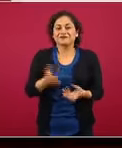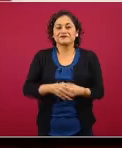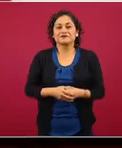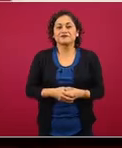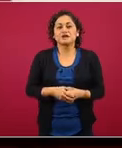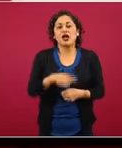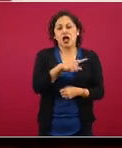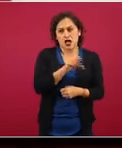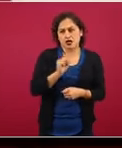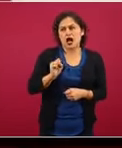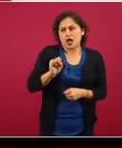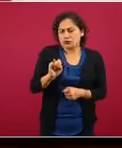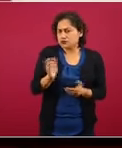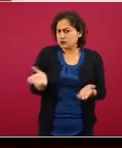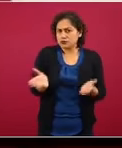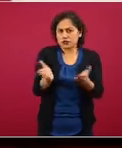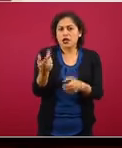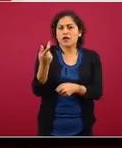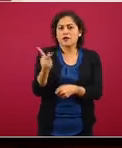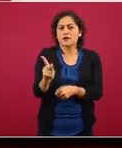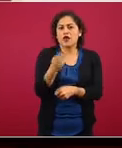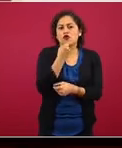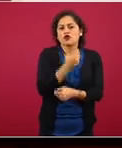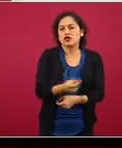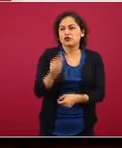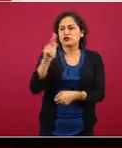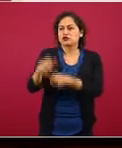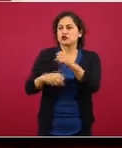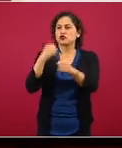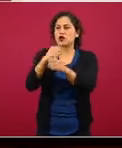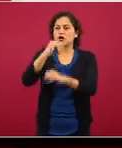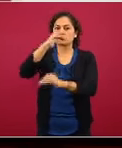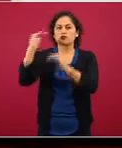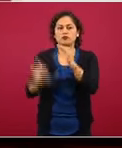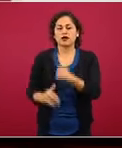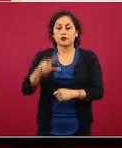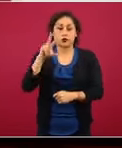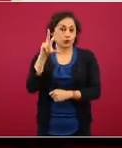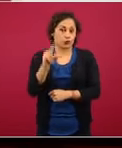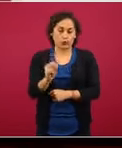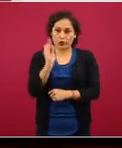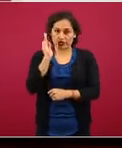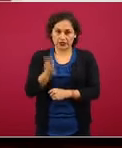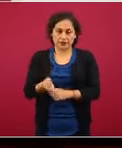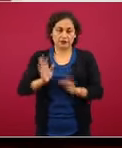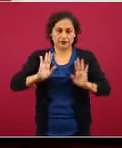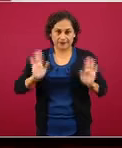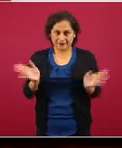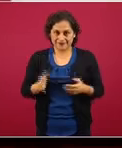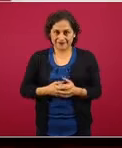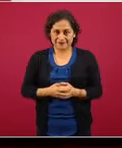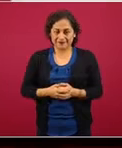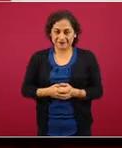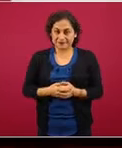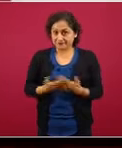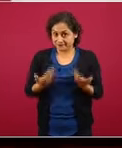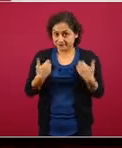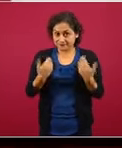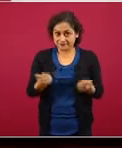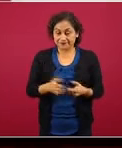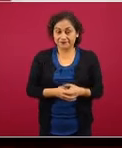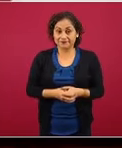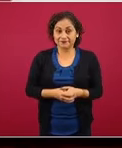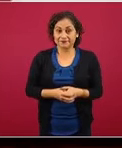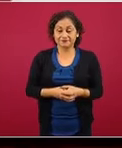sí quiere utilizarse, nada más que no se use en menos en población menor de 18 años.